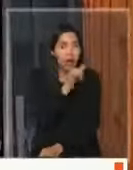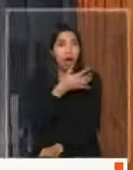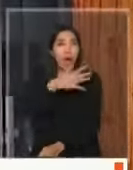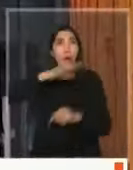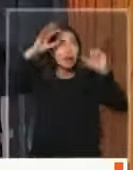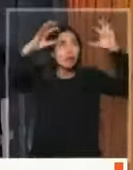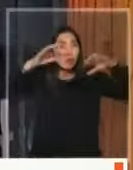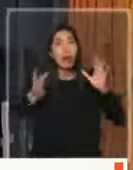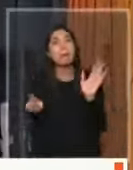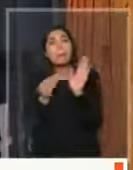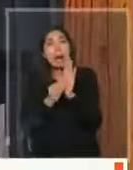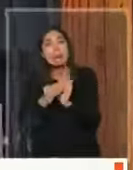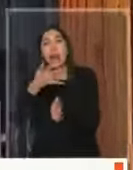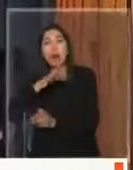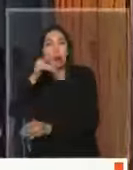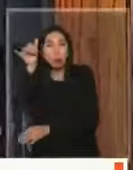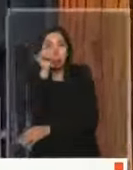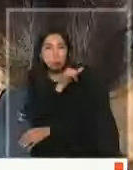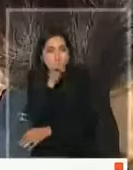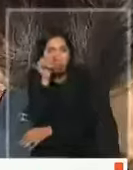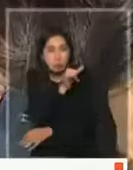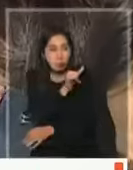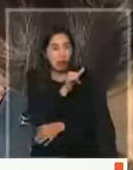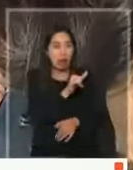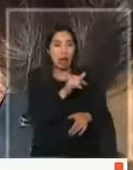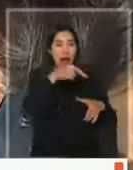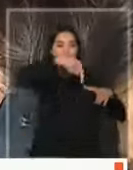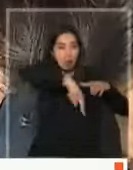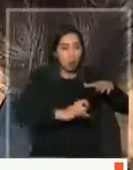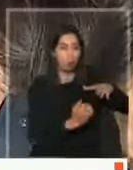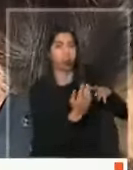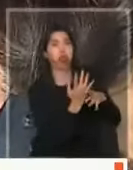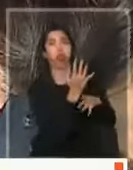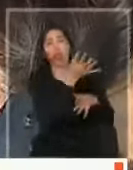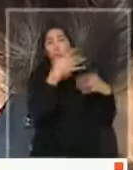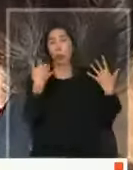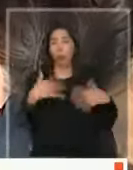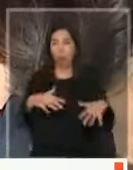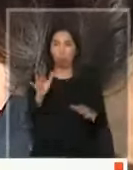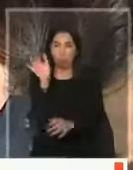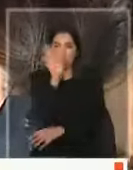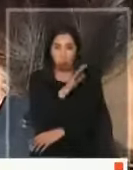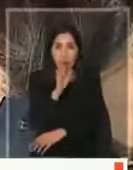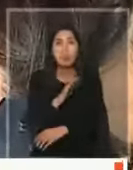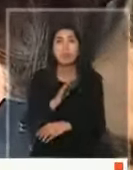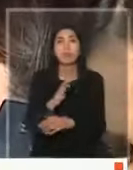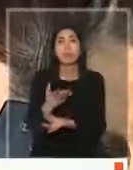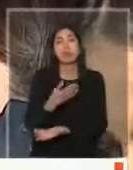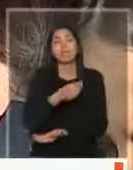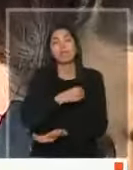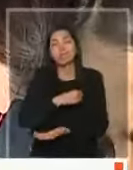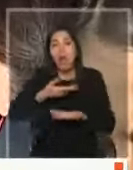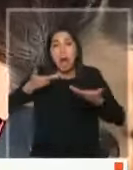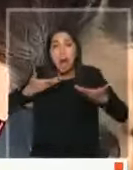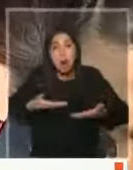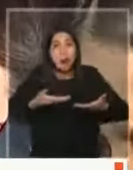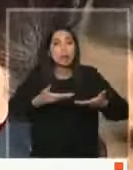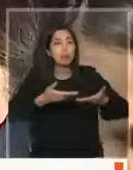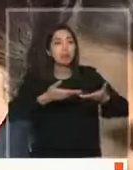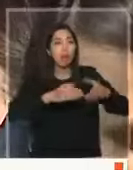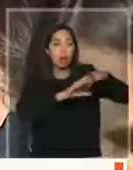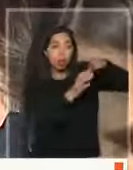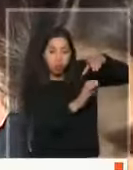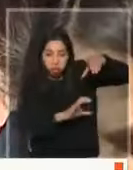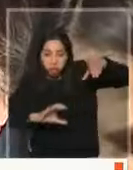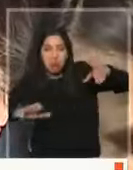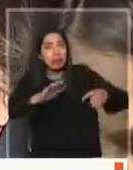agua servida, donde se tapan los alcantarillados. Lamentablemente nos encontramos hoy día con un sumidero tapado, con cámaras tapadas y